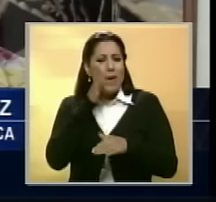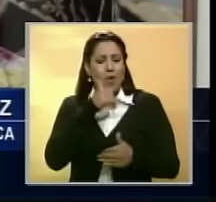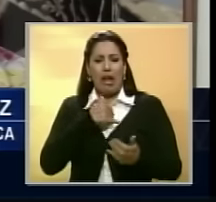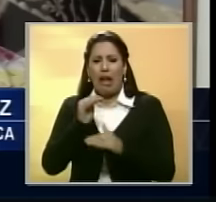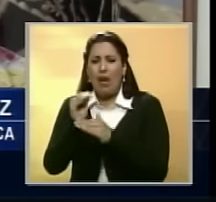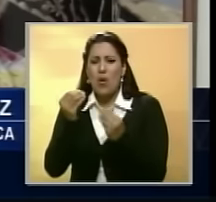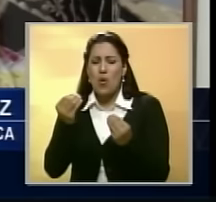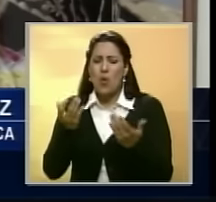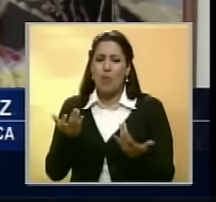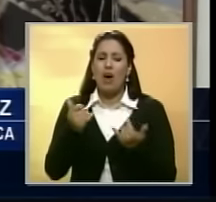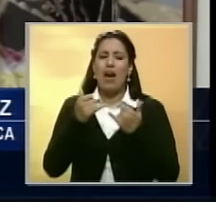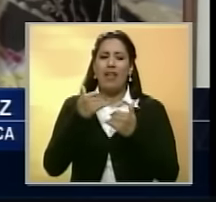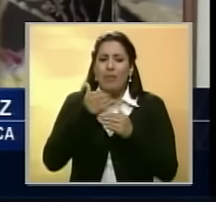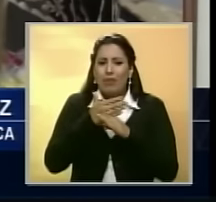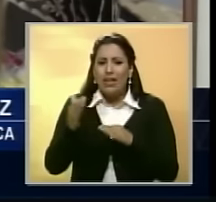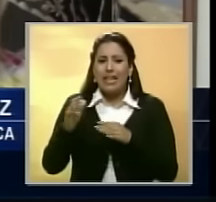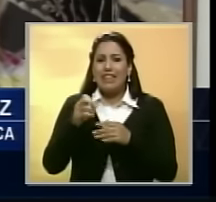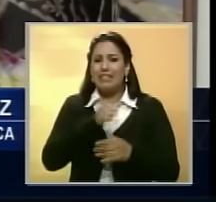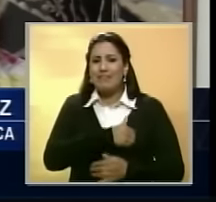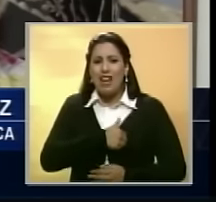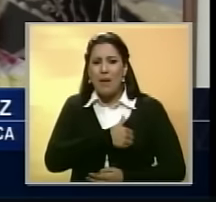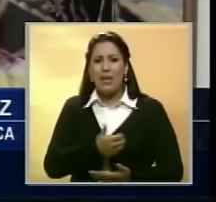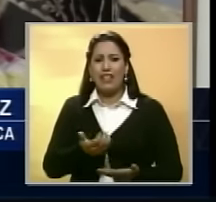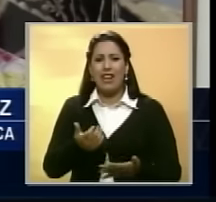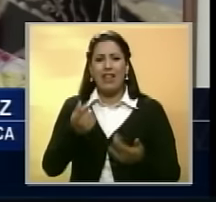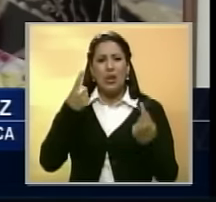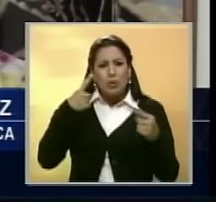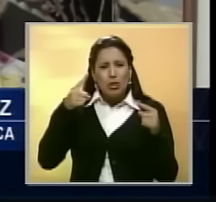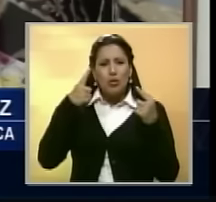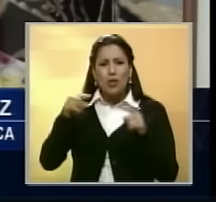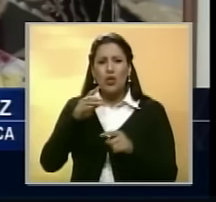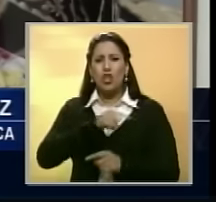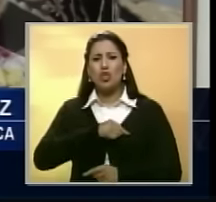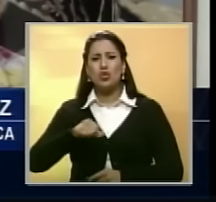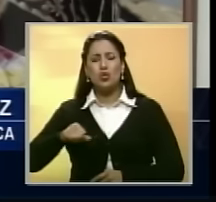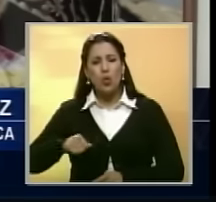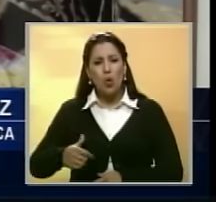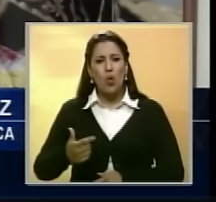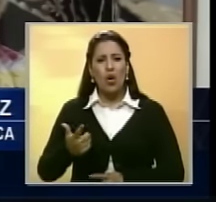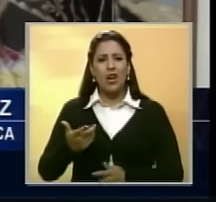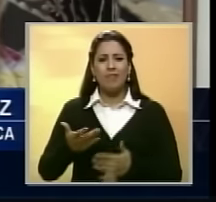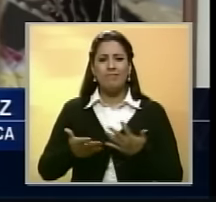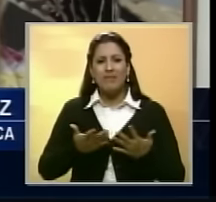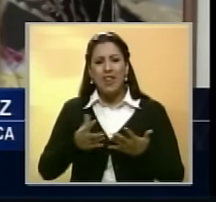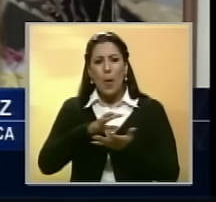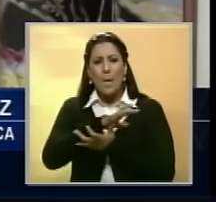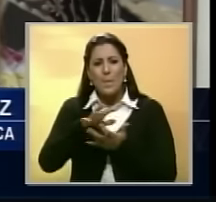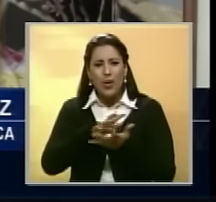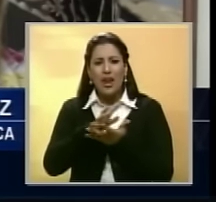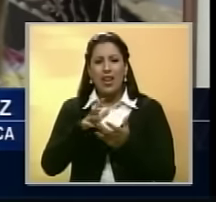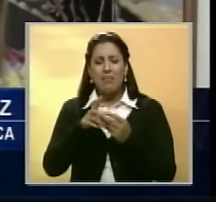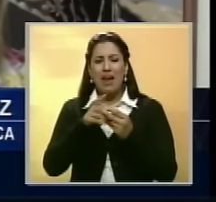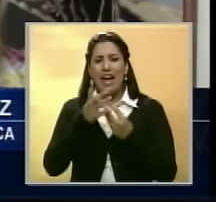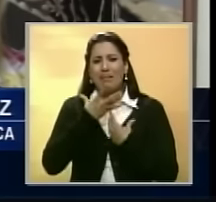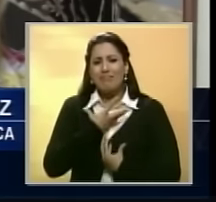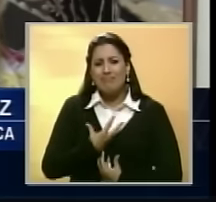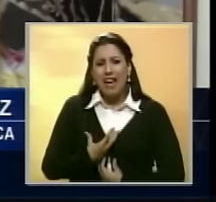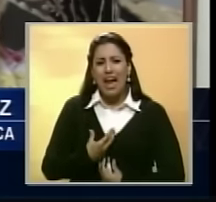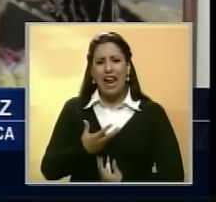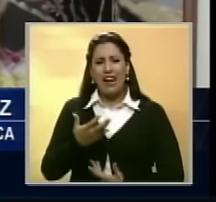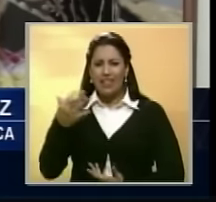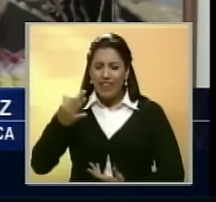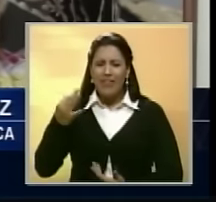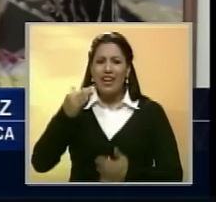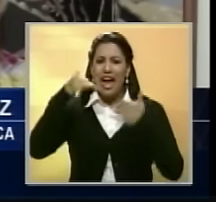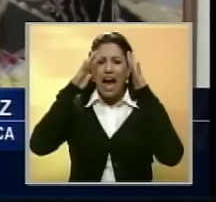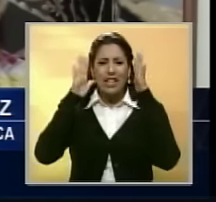que realmente pues al poco tiempo, pues lamentablemente la abandona, se encuentra sola en una situación tan deplorable, ¿verdad?